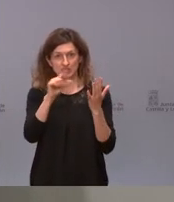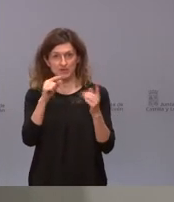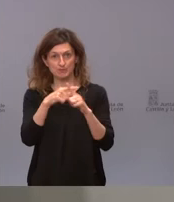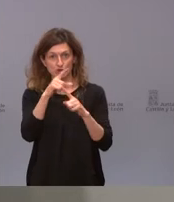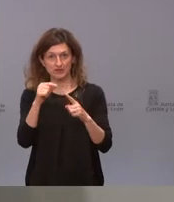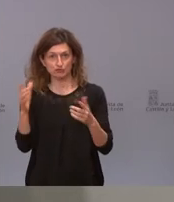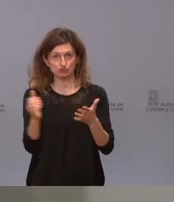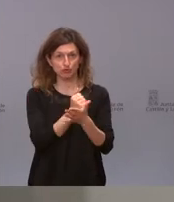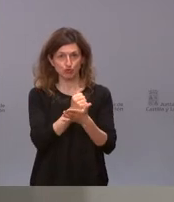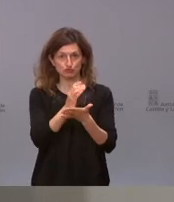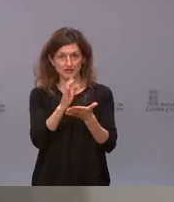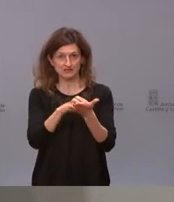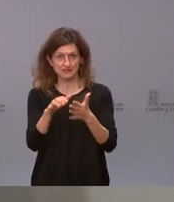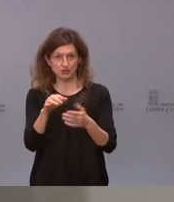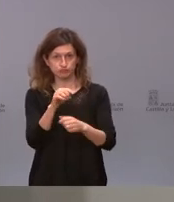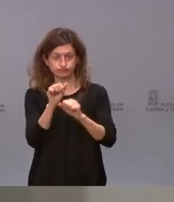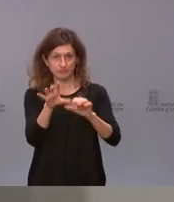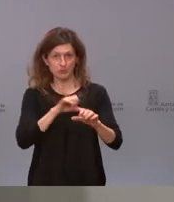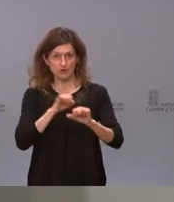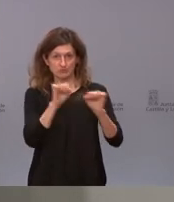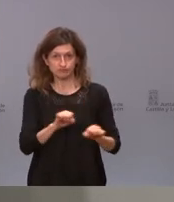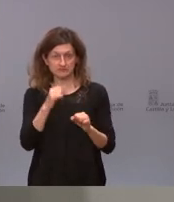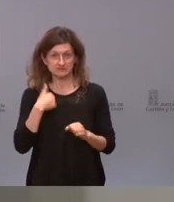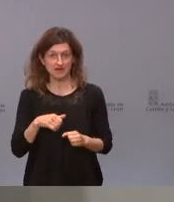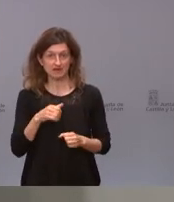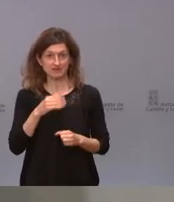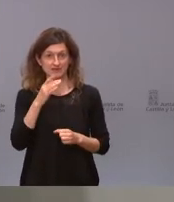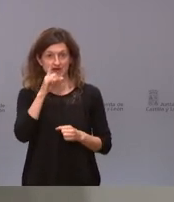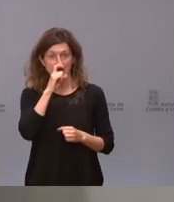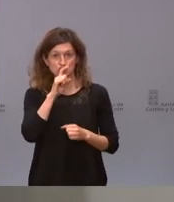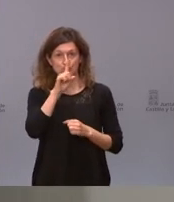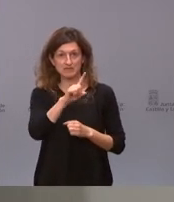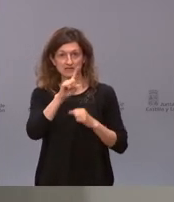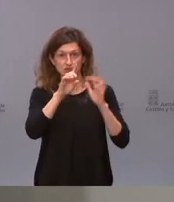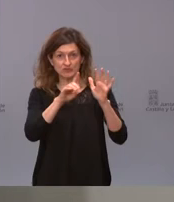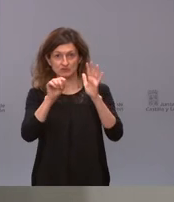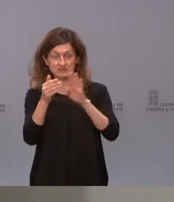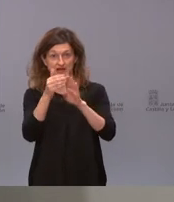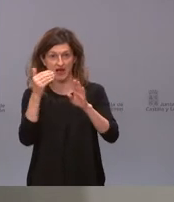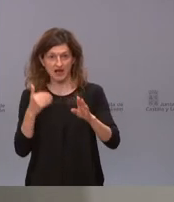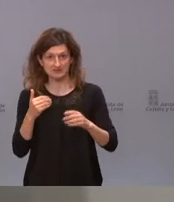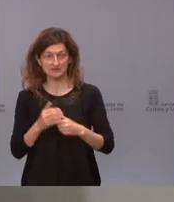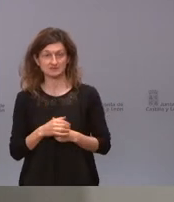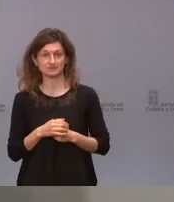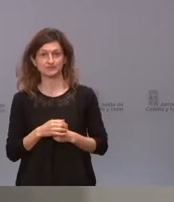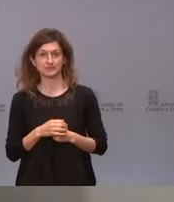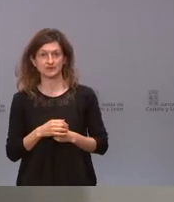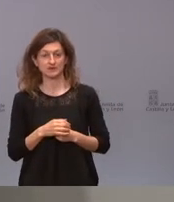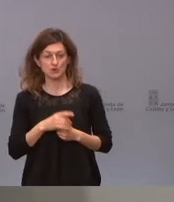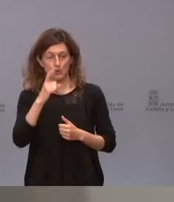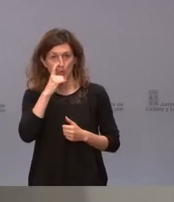población inmunizada de menor manos de los nacidos antes de 1960 y si todavía se cree que es posible llegar a